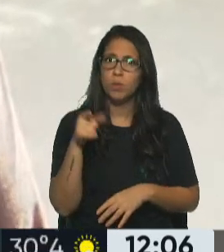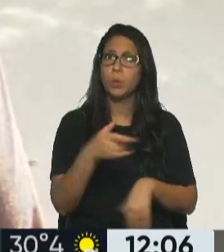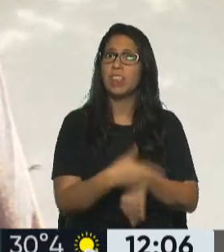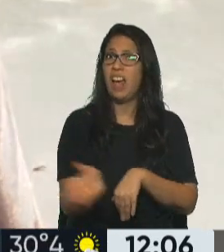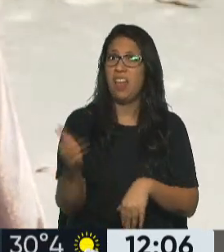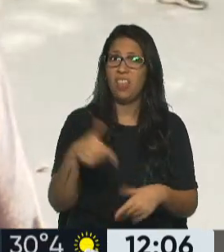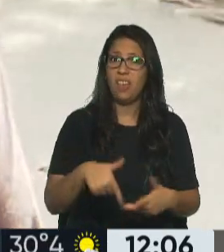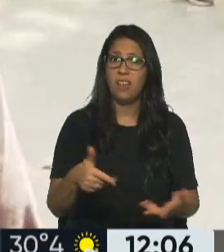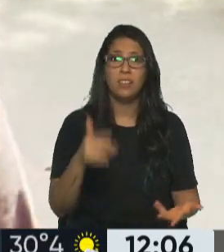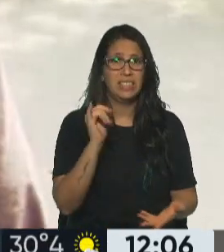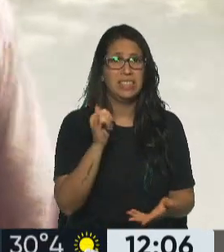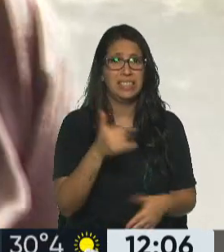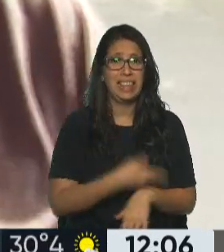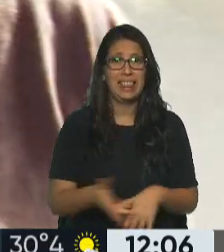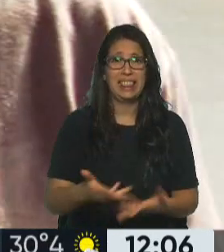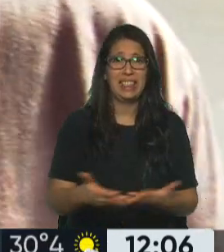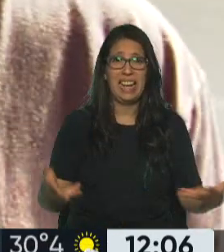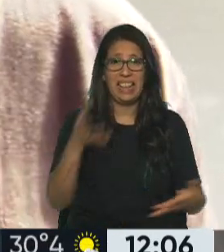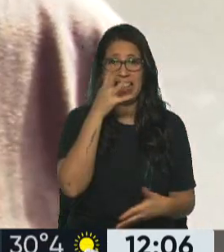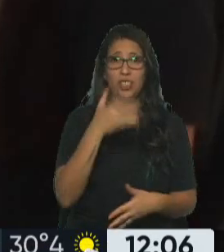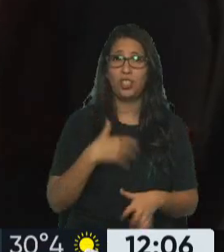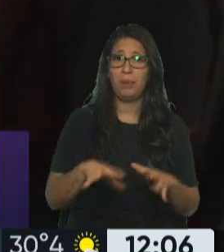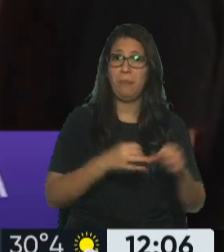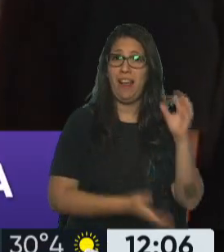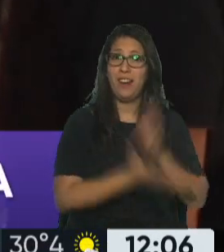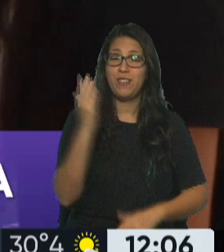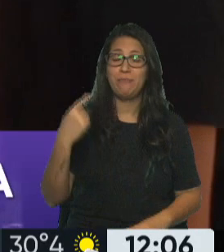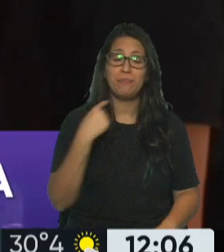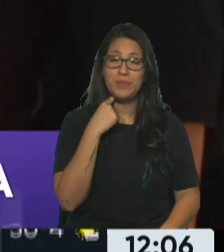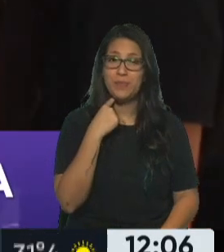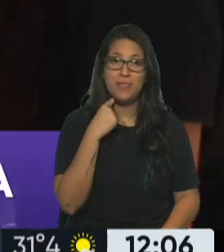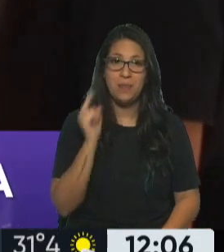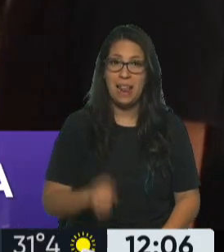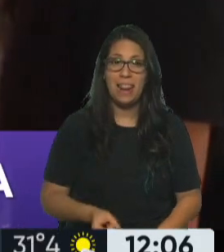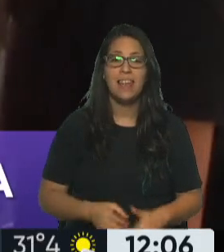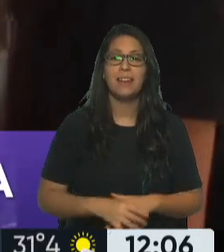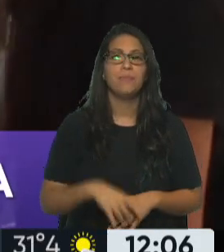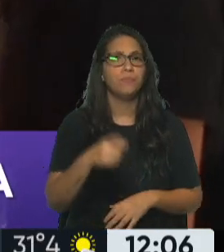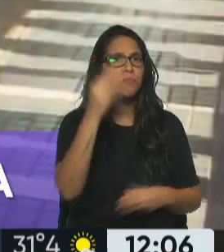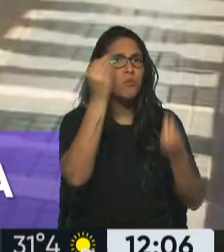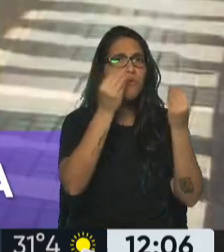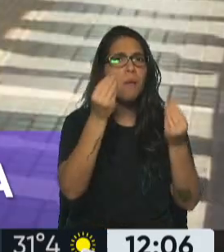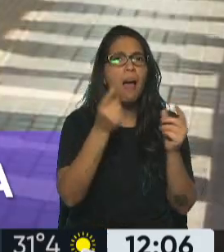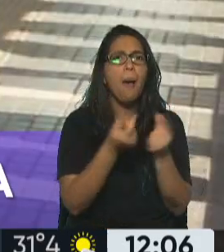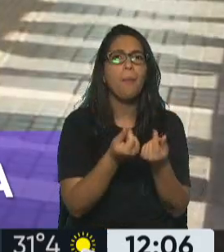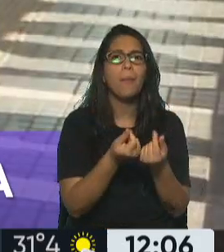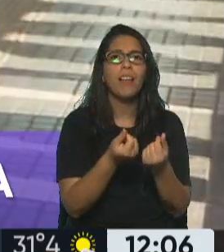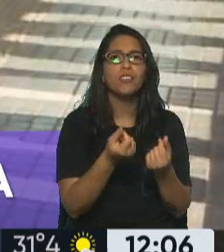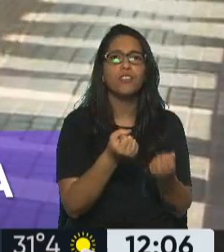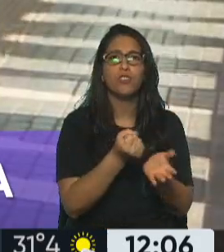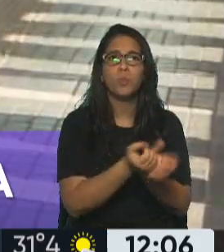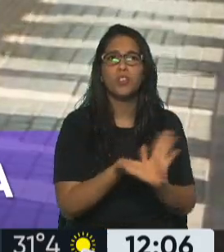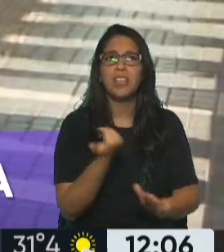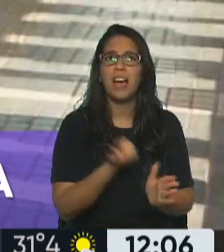tarde? Sí, llego tarde y eso que salí temprano. ¿Te preocupa que se dispare la tarifa si quitan el